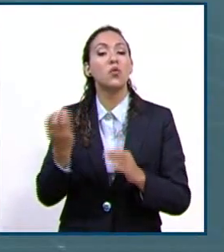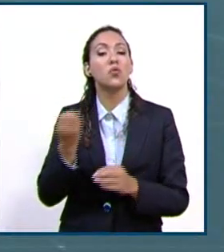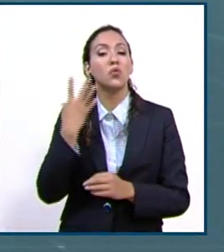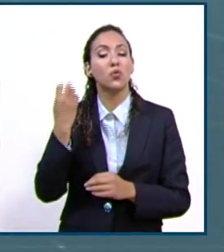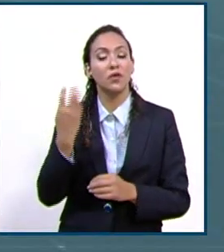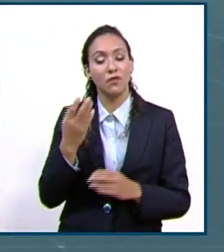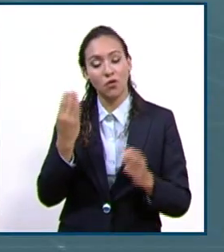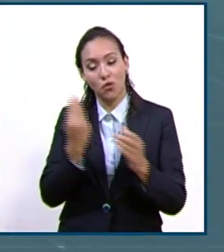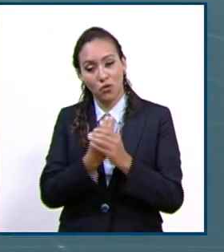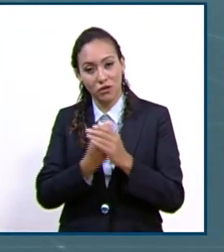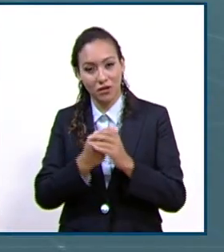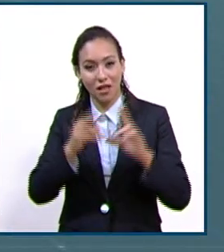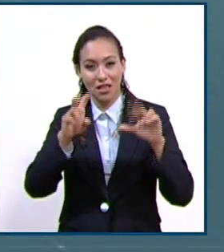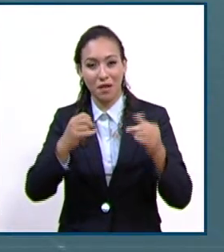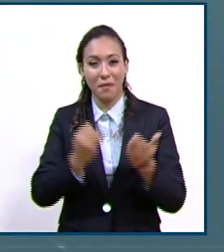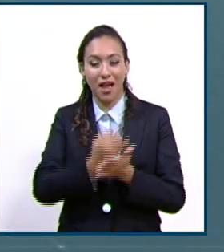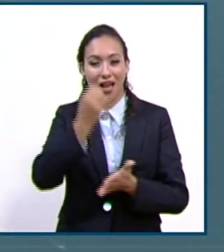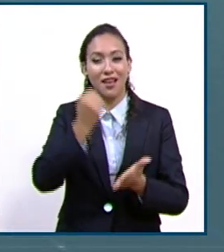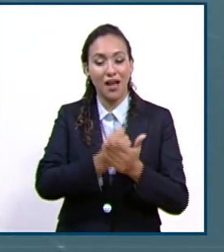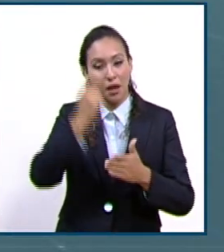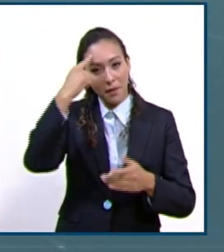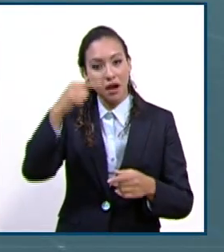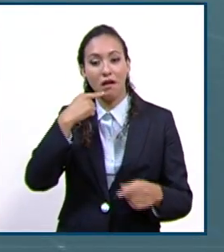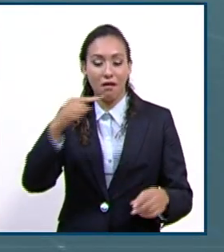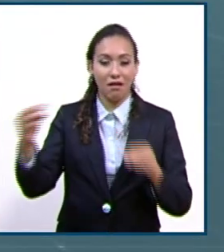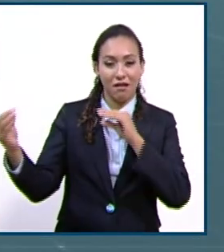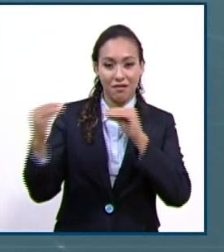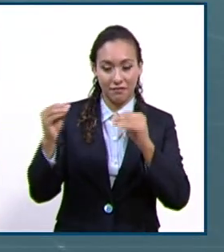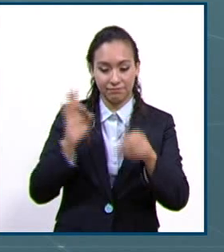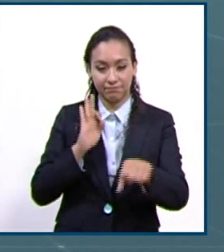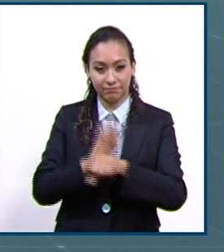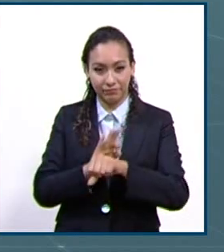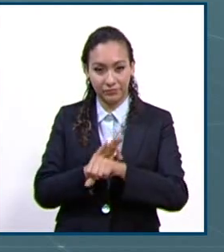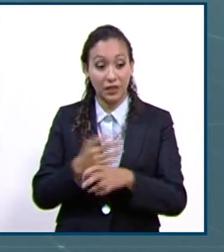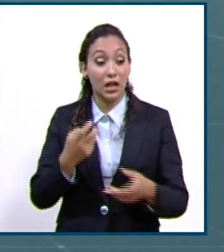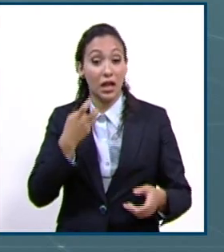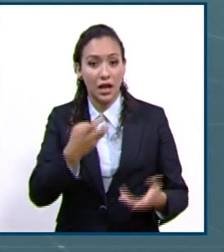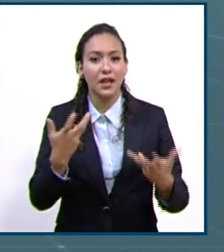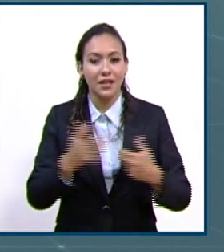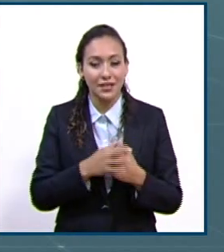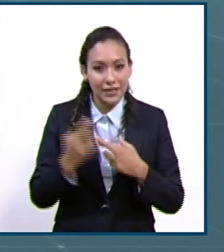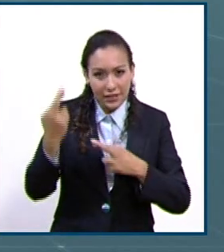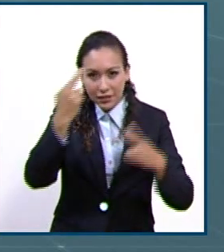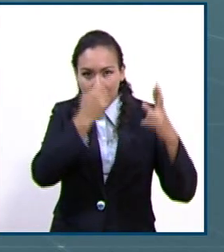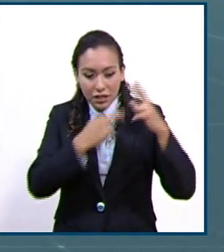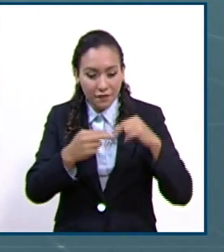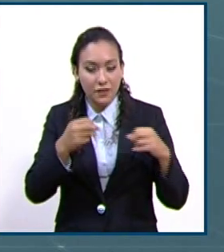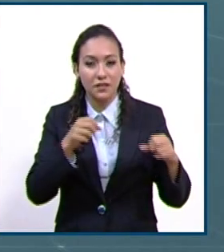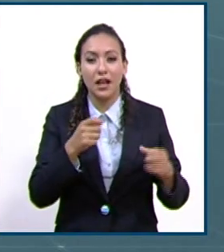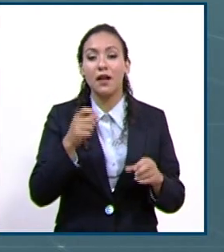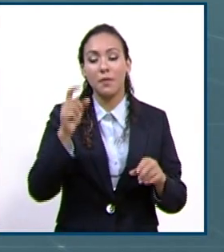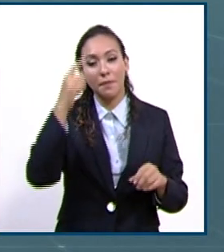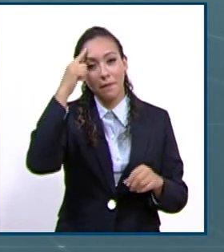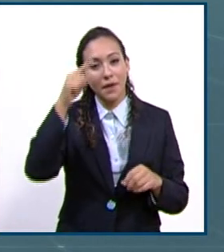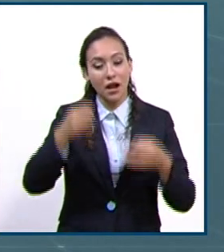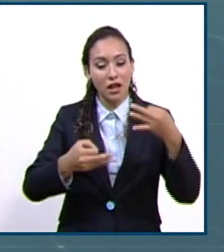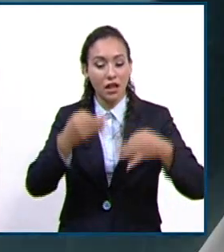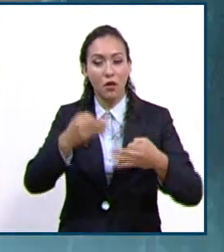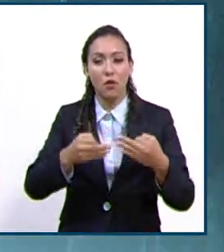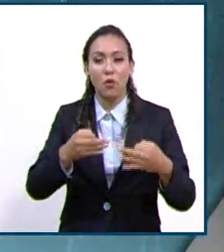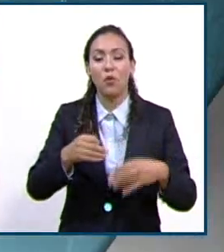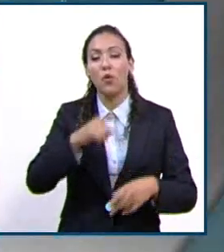de amparo, en el que se destacó el papel de las autoridades jurisdiccionales para vigilar la ejecución de los efectos de las